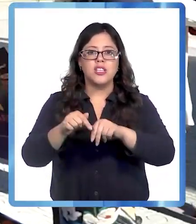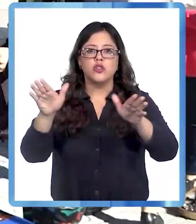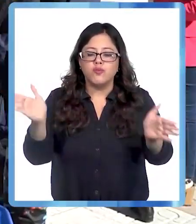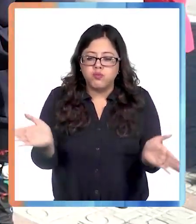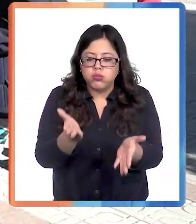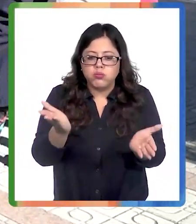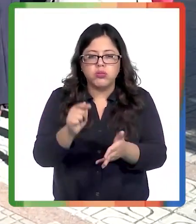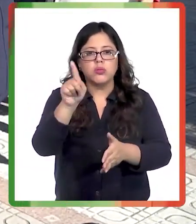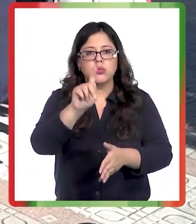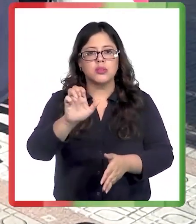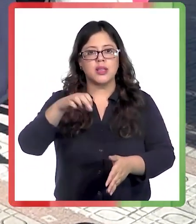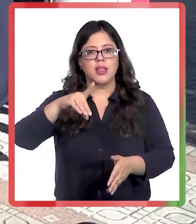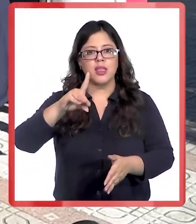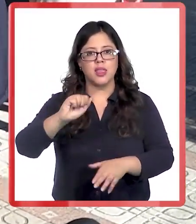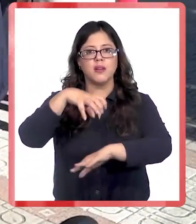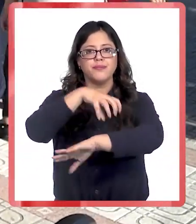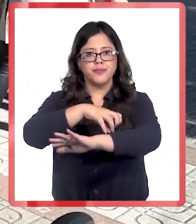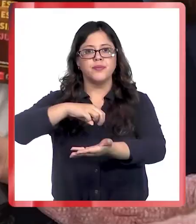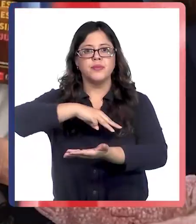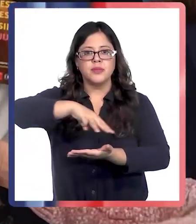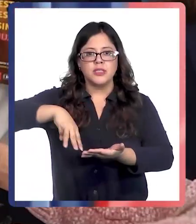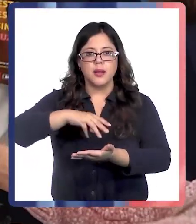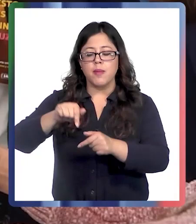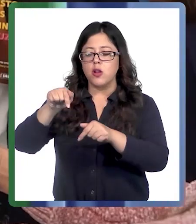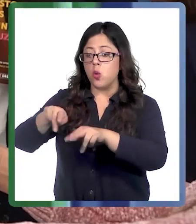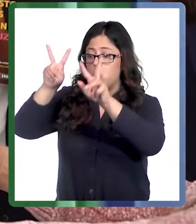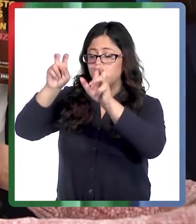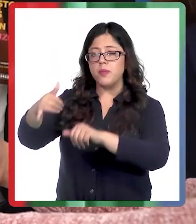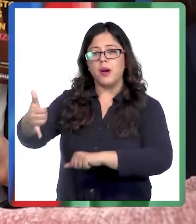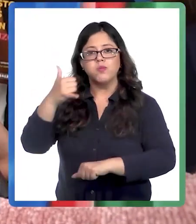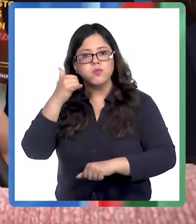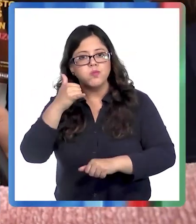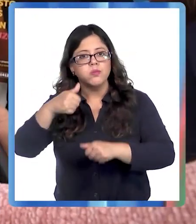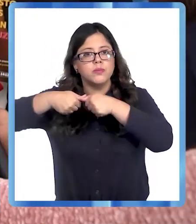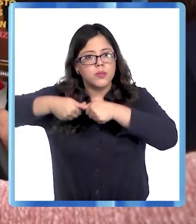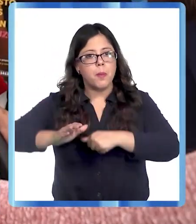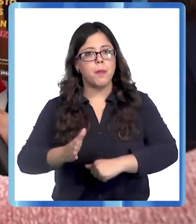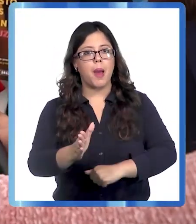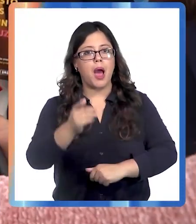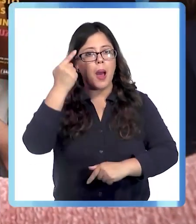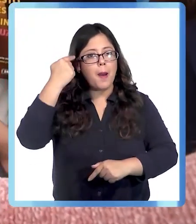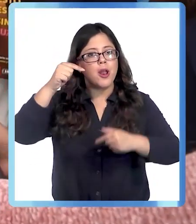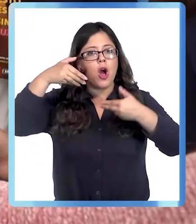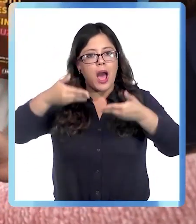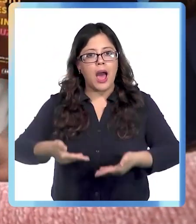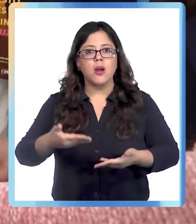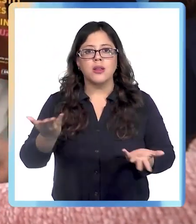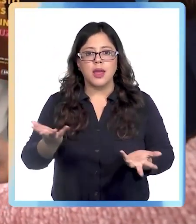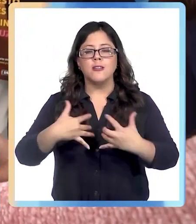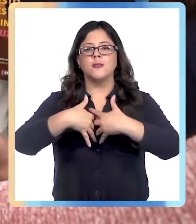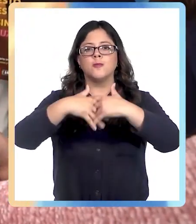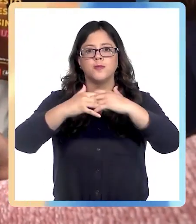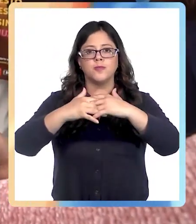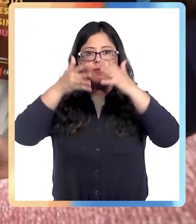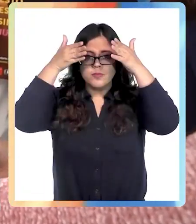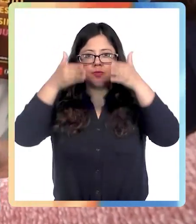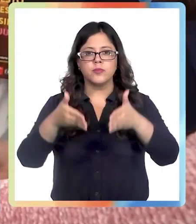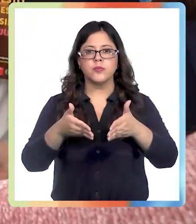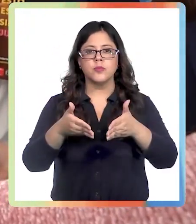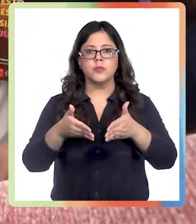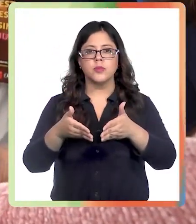impulsa Senda en todo el Maule. Una línea de atención telefónica permanente, pero en estos momentos estamos reforzando la